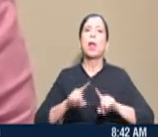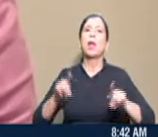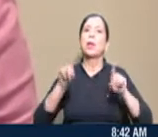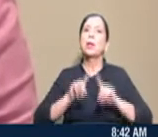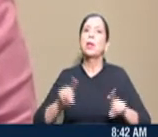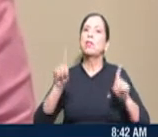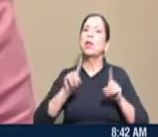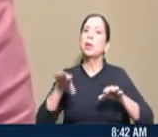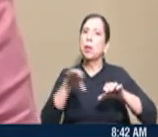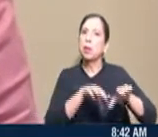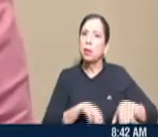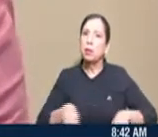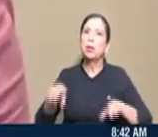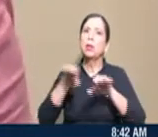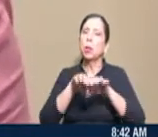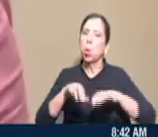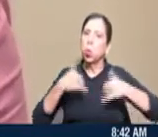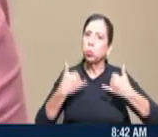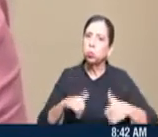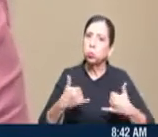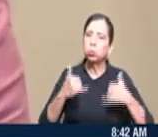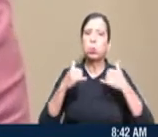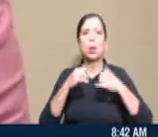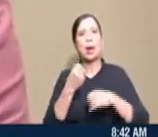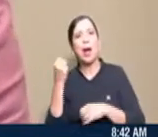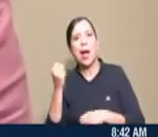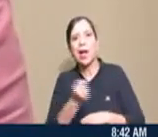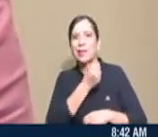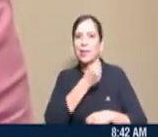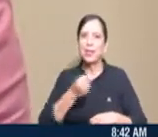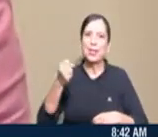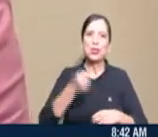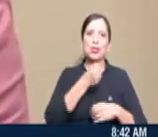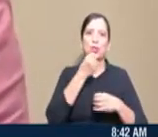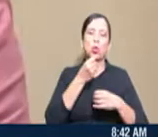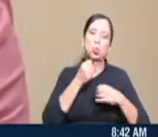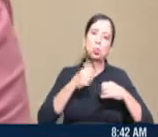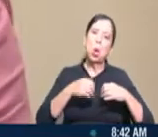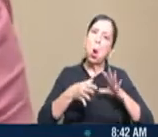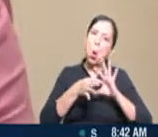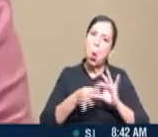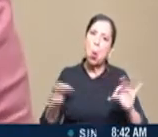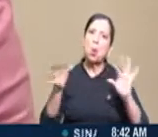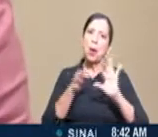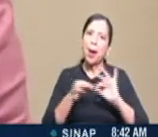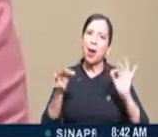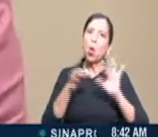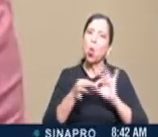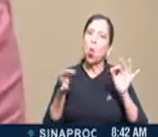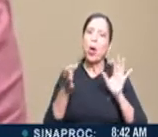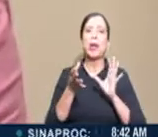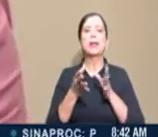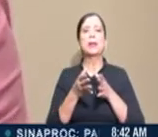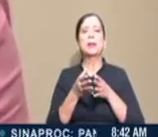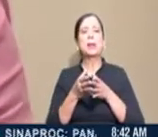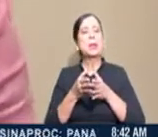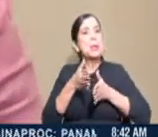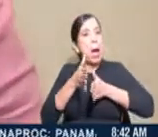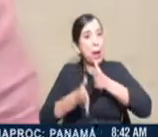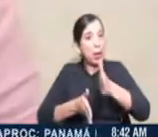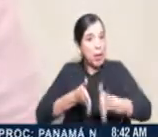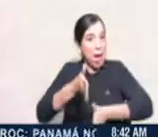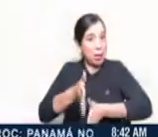tipos de actividades como juegos, canciones, cuentos, tips de crianza